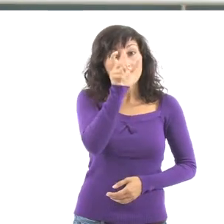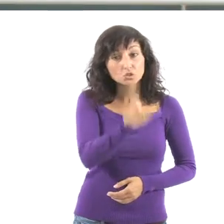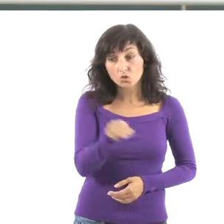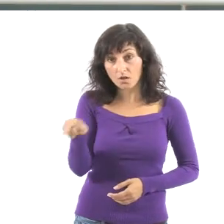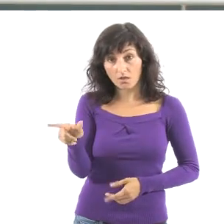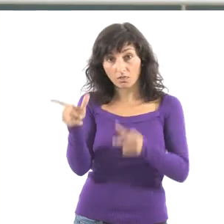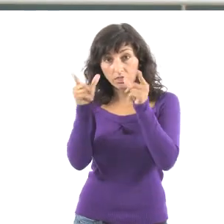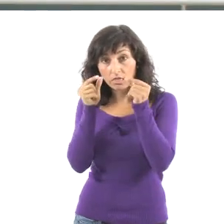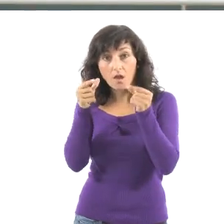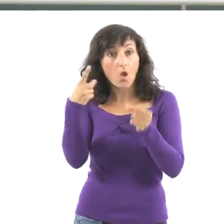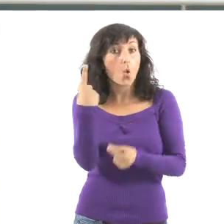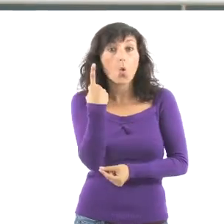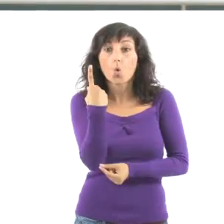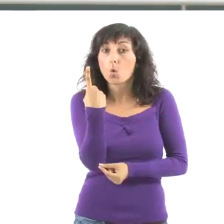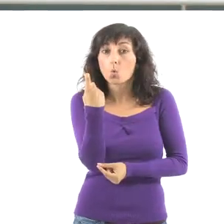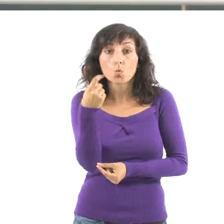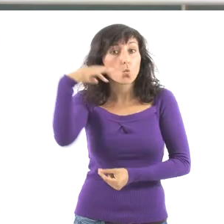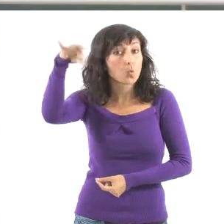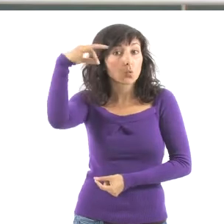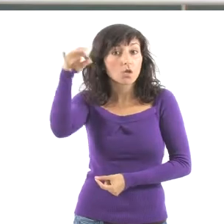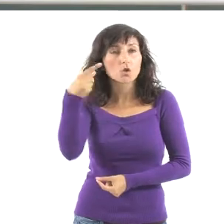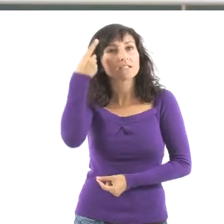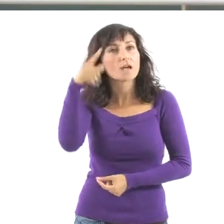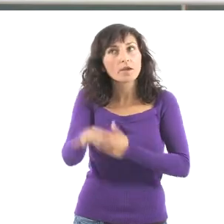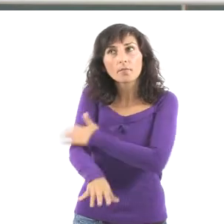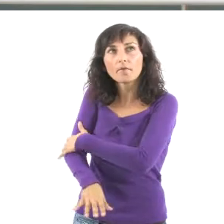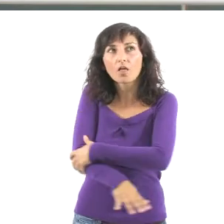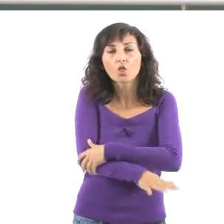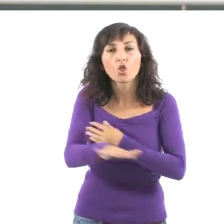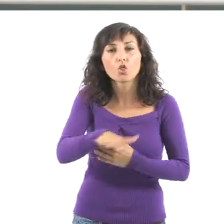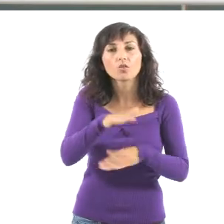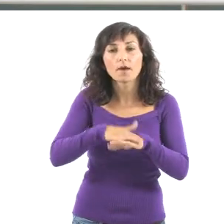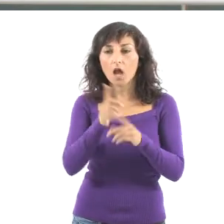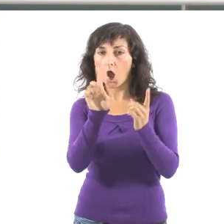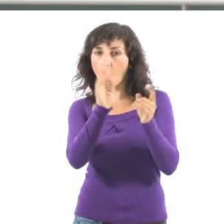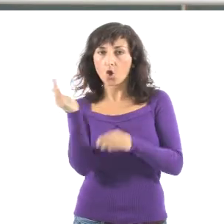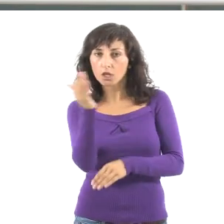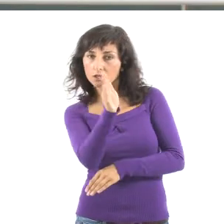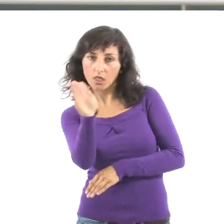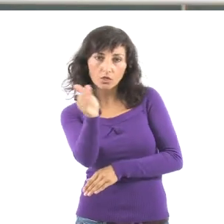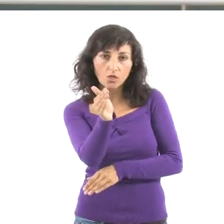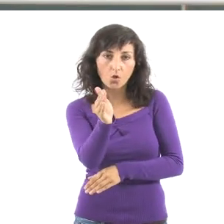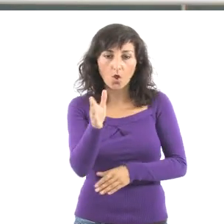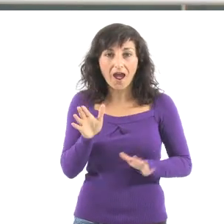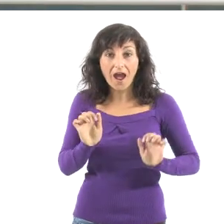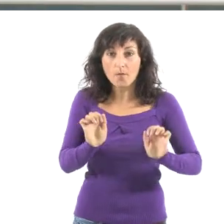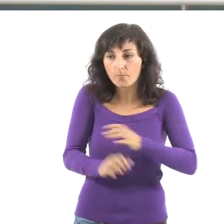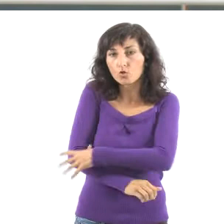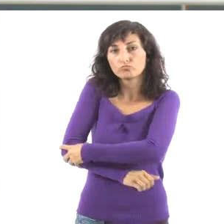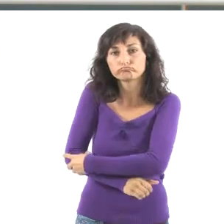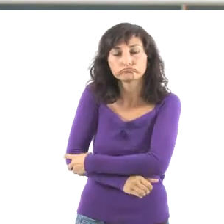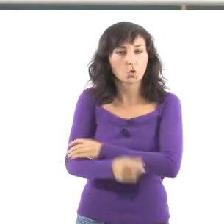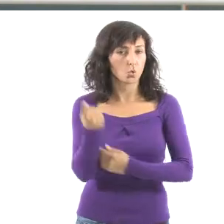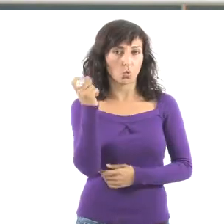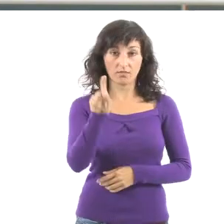requiere es saber dónde está situado dicho brazo para mantener la orientación en su desplazamiento. No necesita un punto de apoyo. En el caso